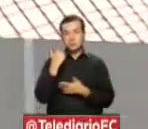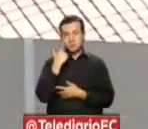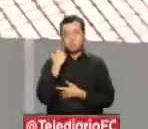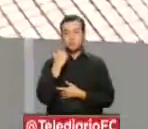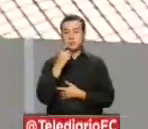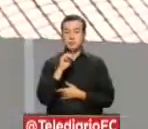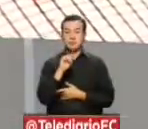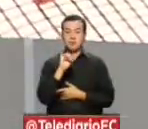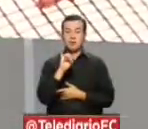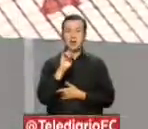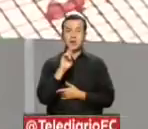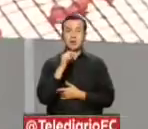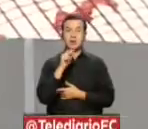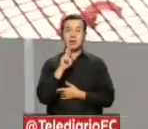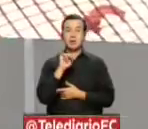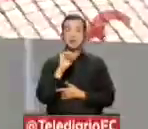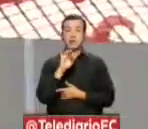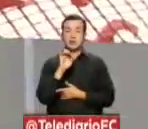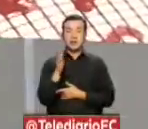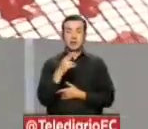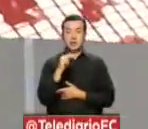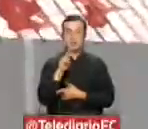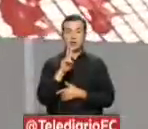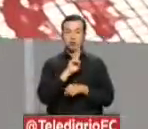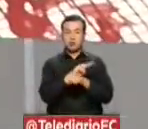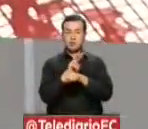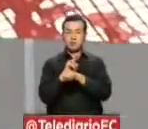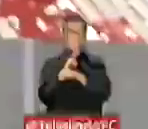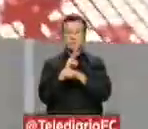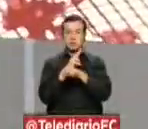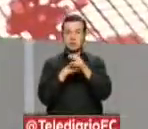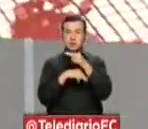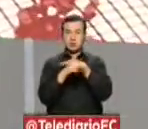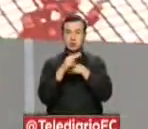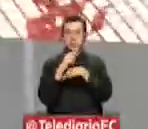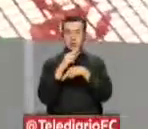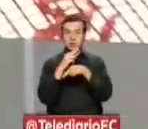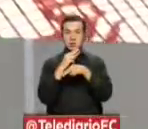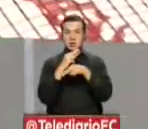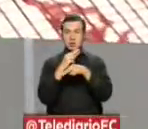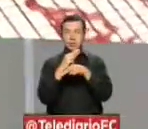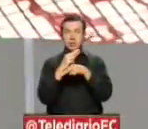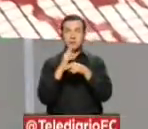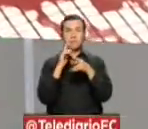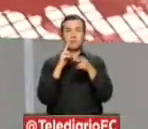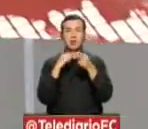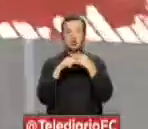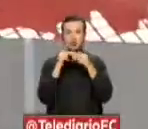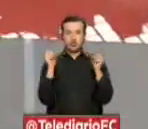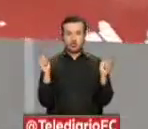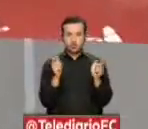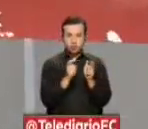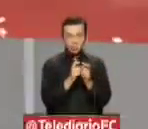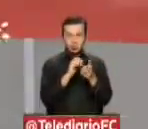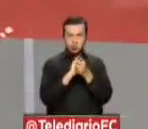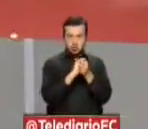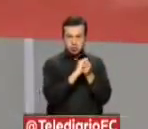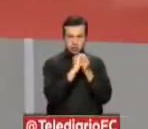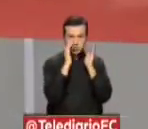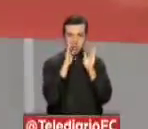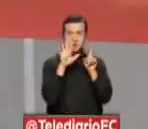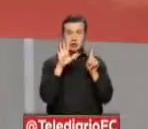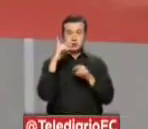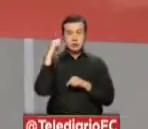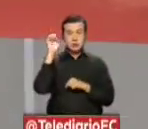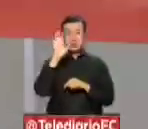Impresión Margarita Hernández, superintendenta de Economía Popular y solidaria. Este sector que involucra a 6